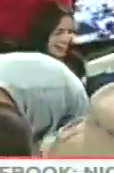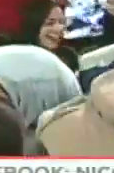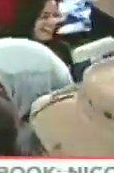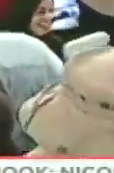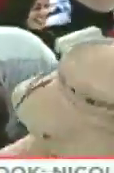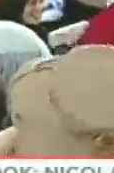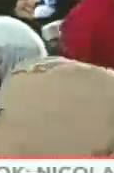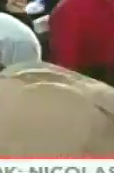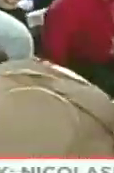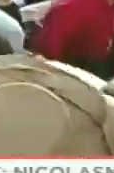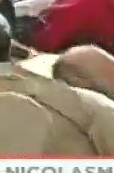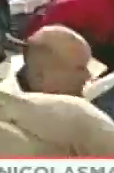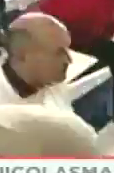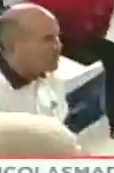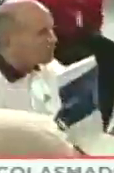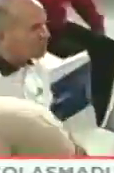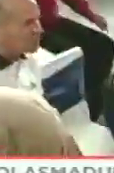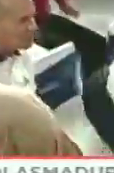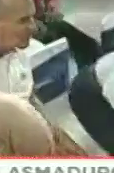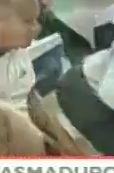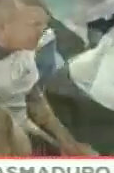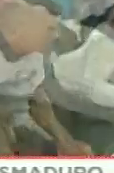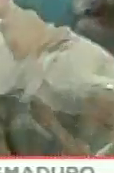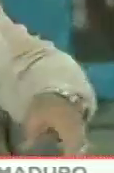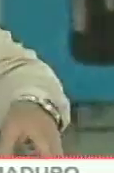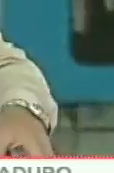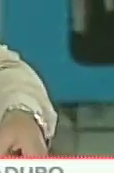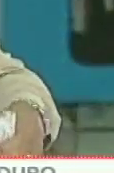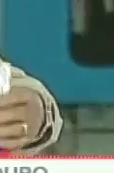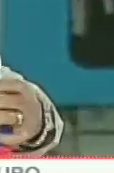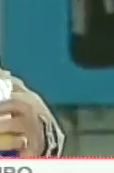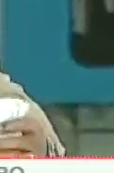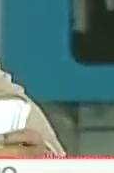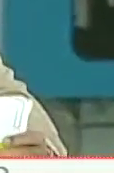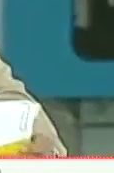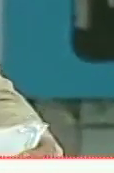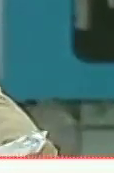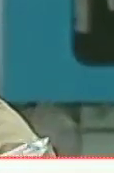Muy buenas tardes. ¡Viva la revolución!